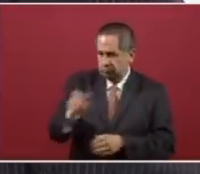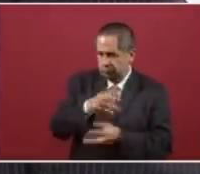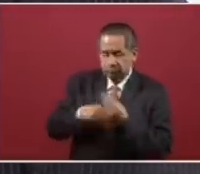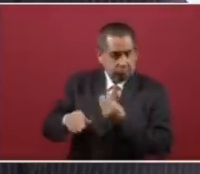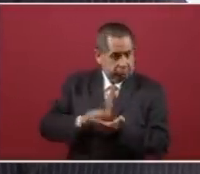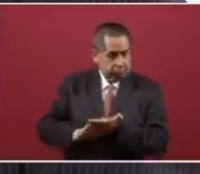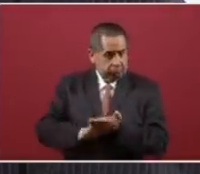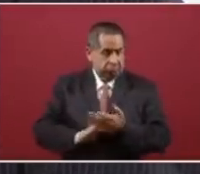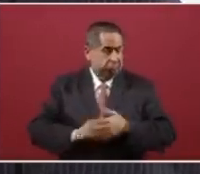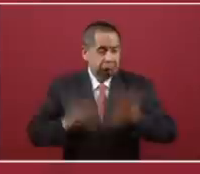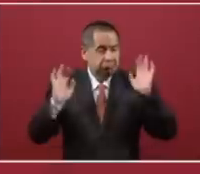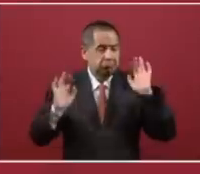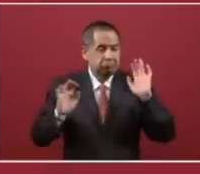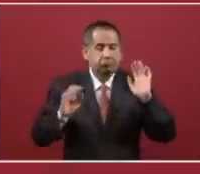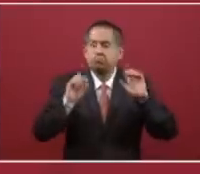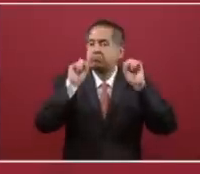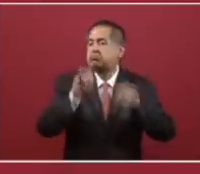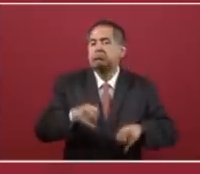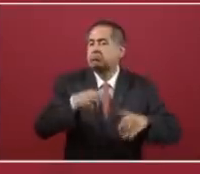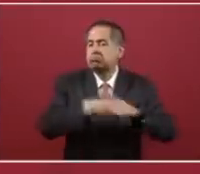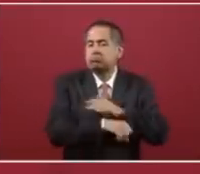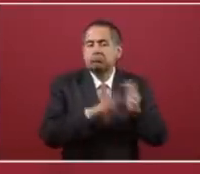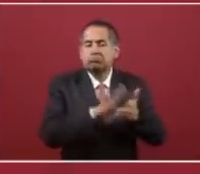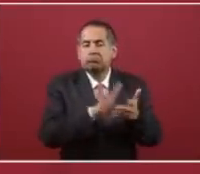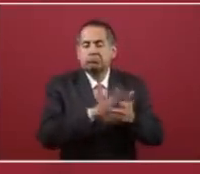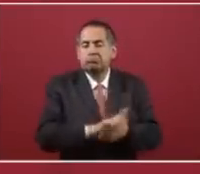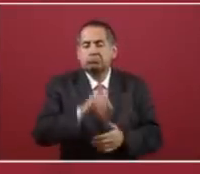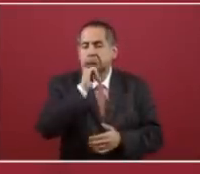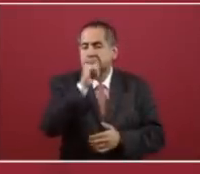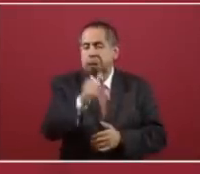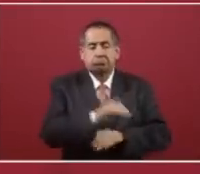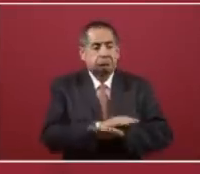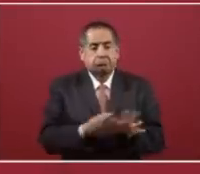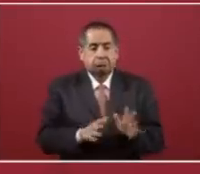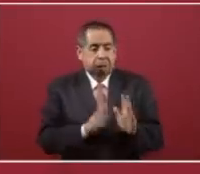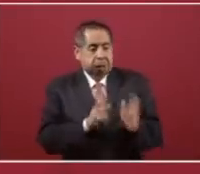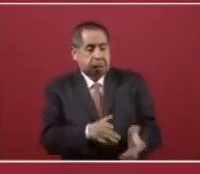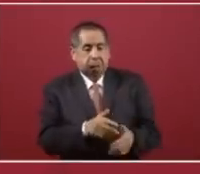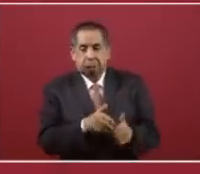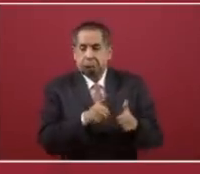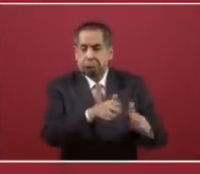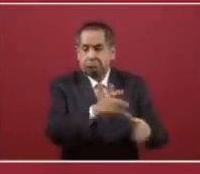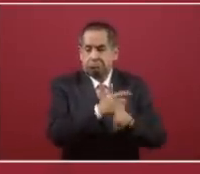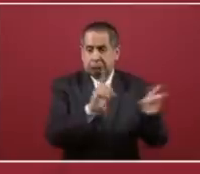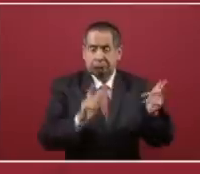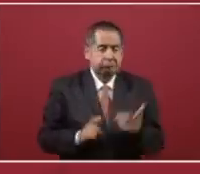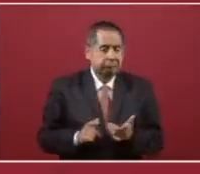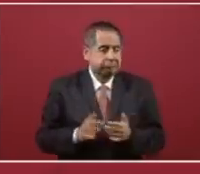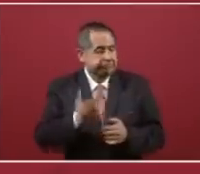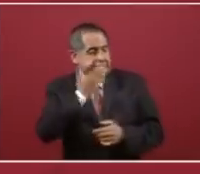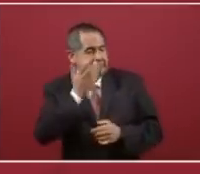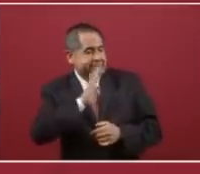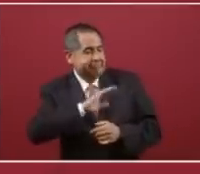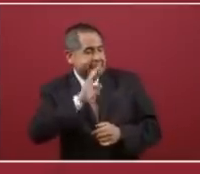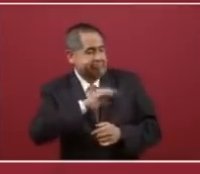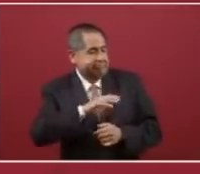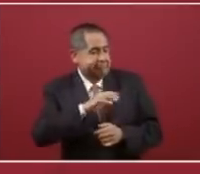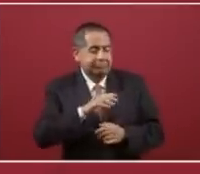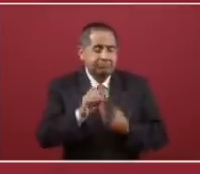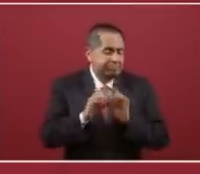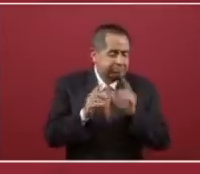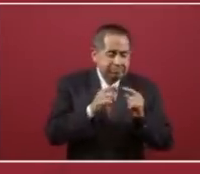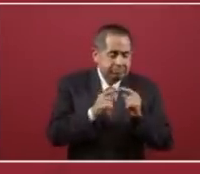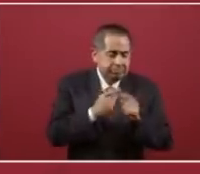sin que hubiera prisión a la persona que cometió una conducta delictiva en los ámbitos de la materia